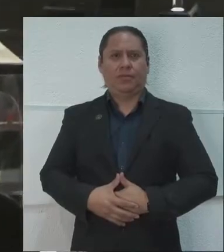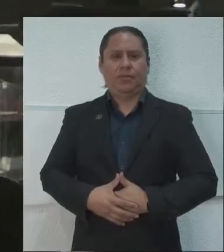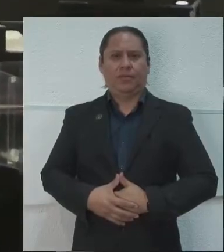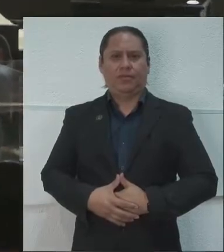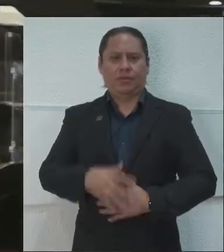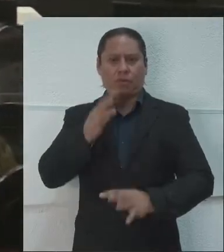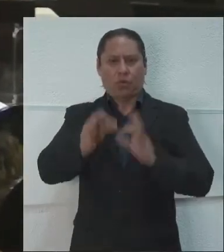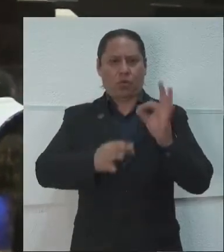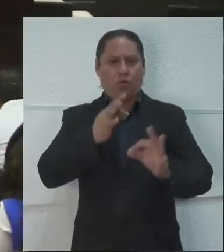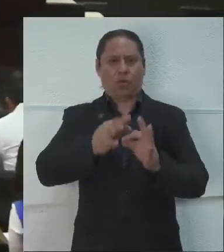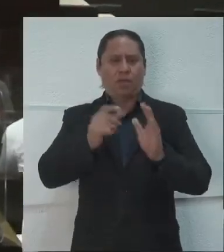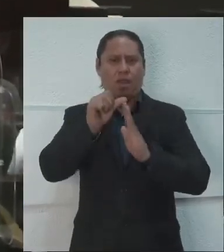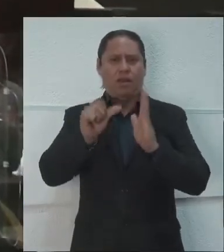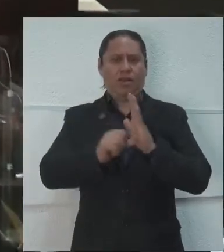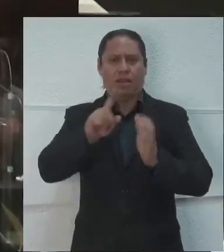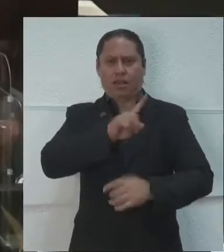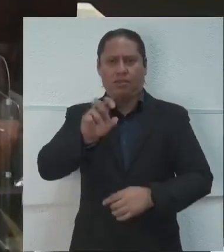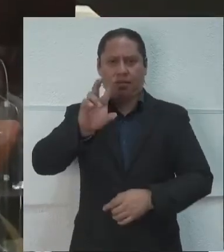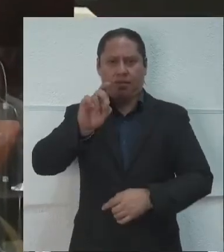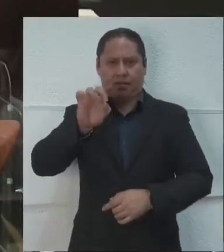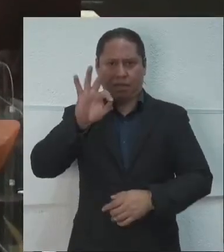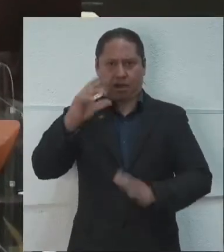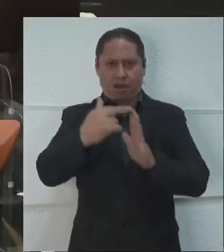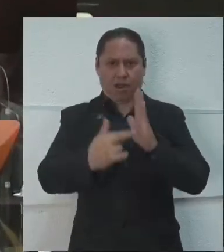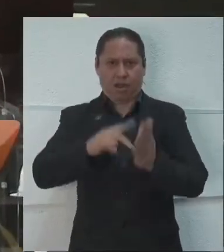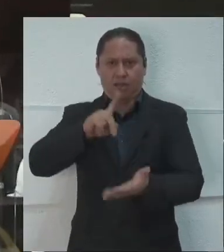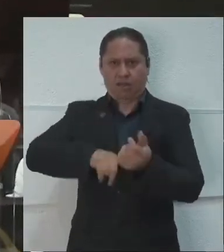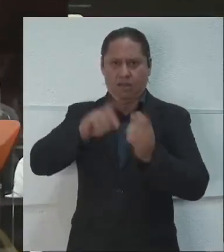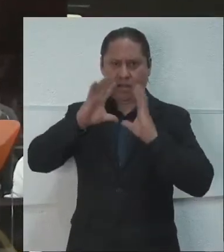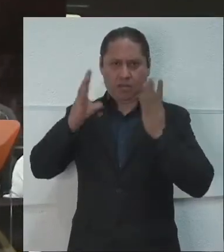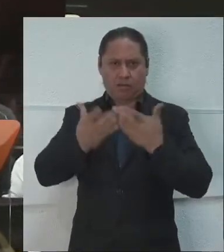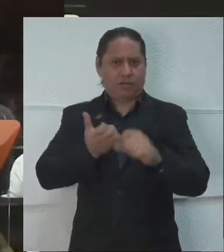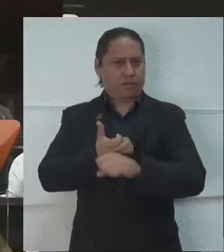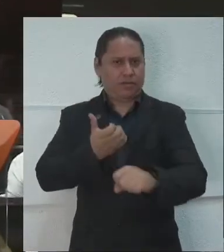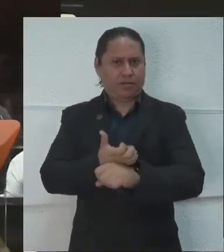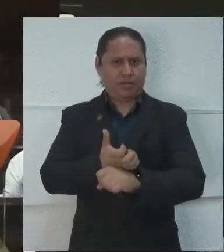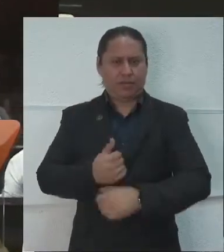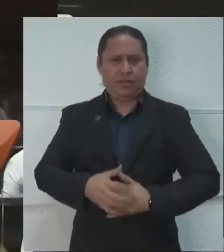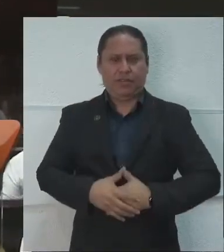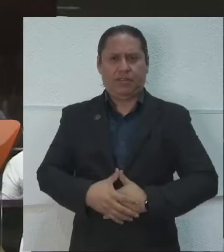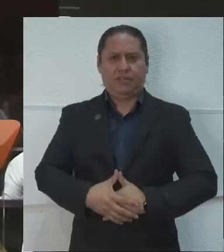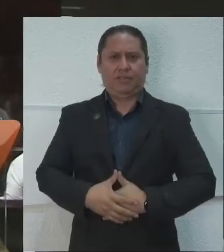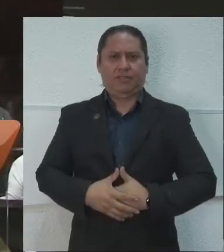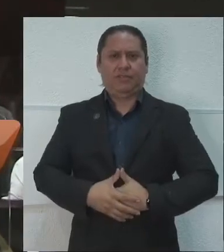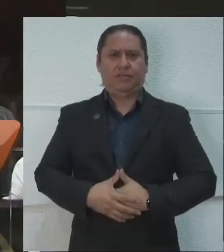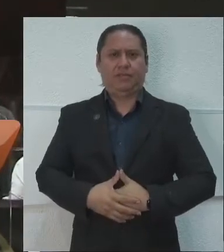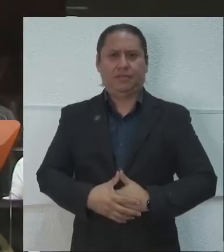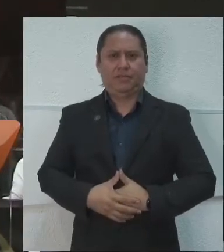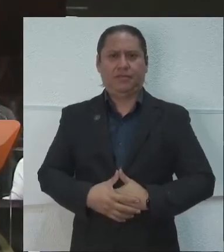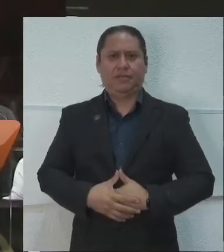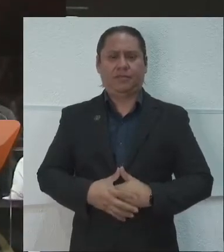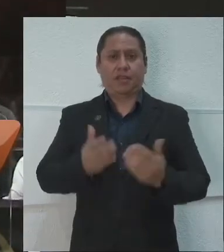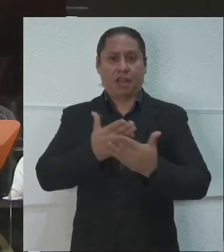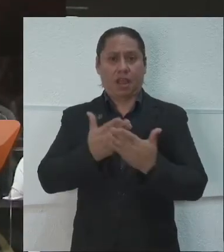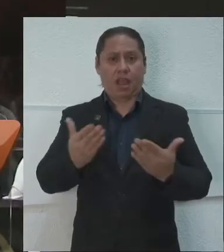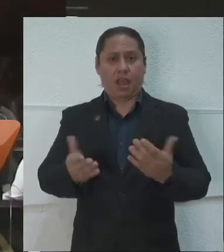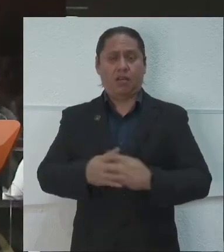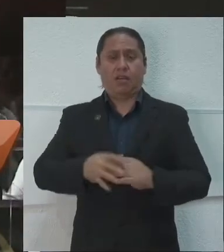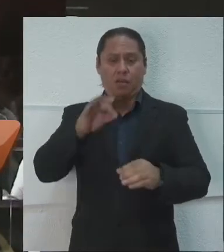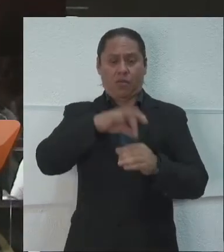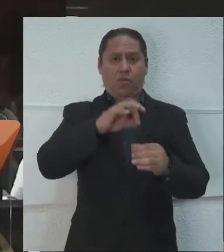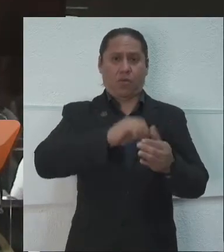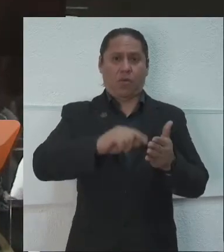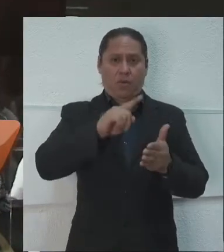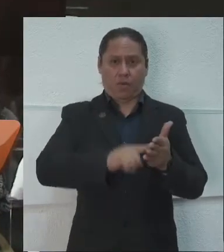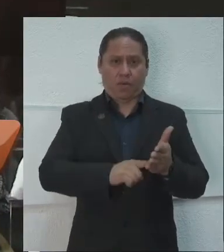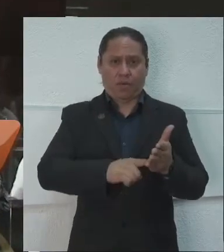En cumplimiento al artículo 133 del reglamento interior de este propio poder legislativo, procederemos a someter a